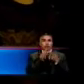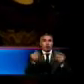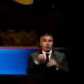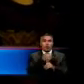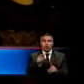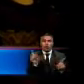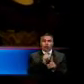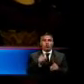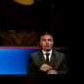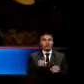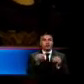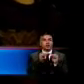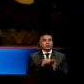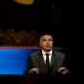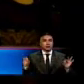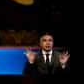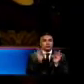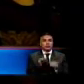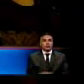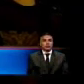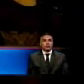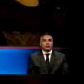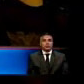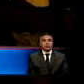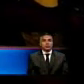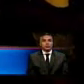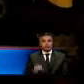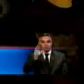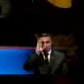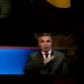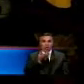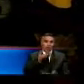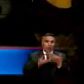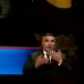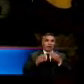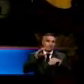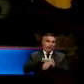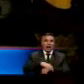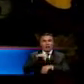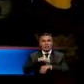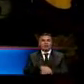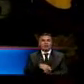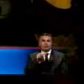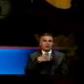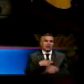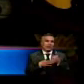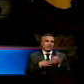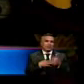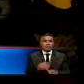y como contrapartida la fuerza pública, dado que